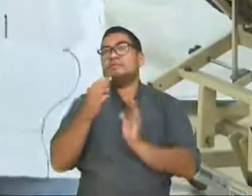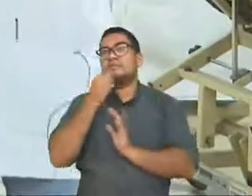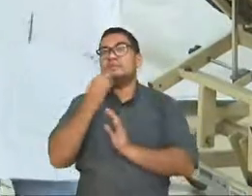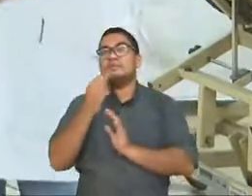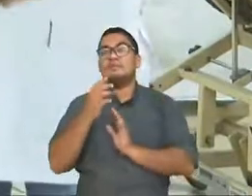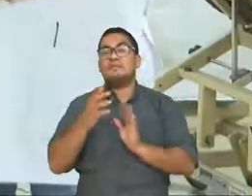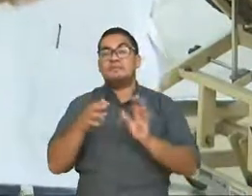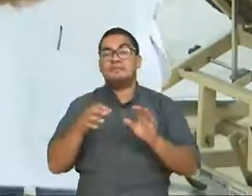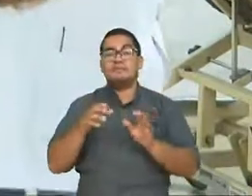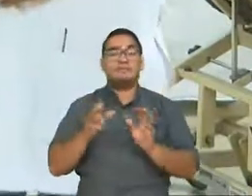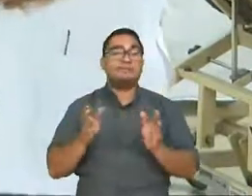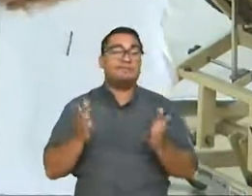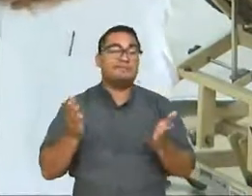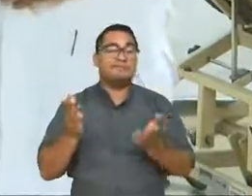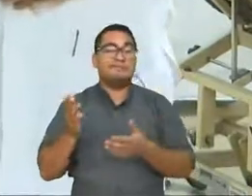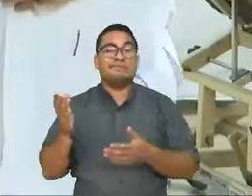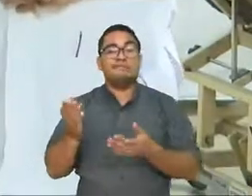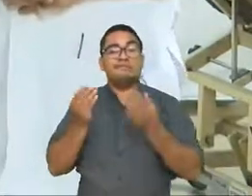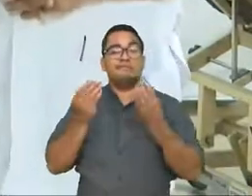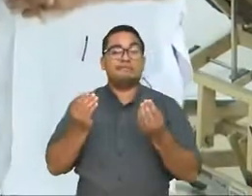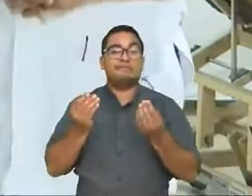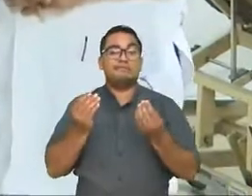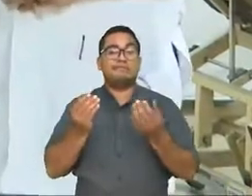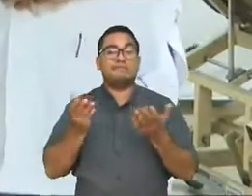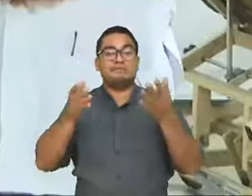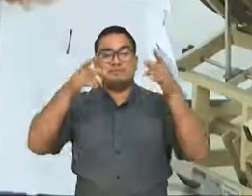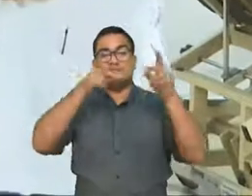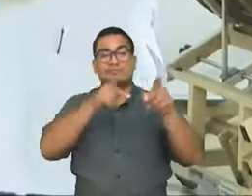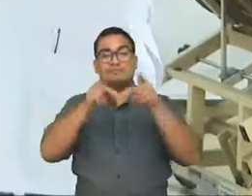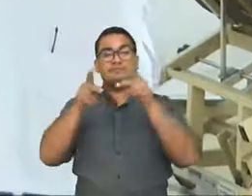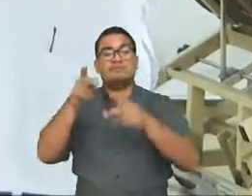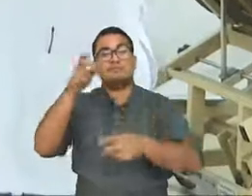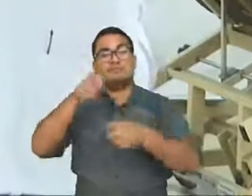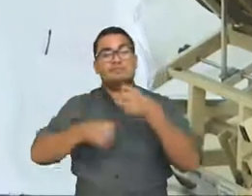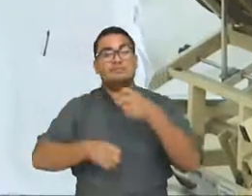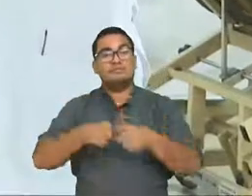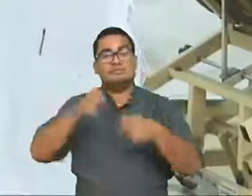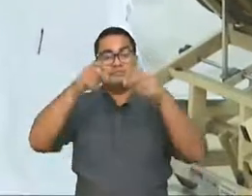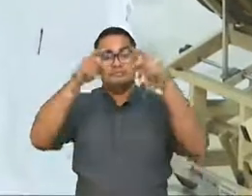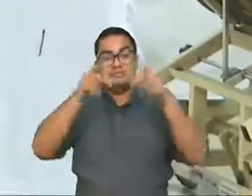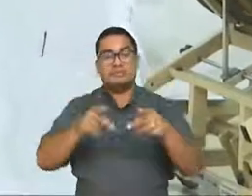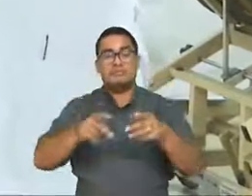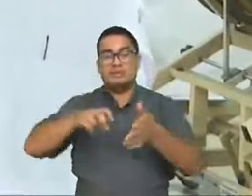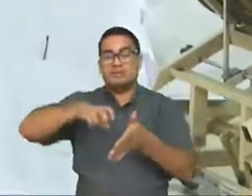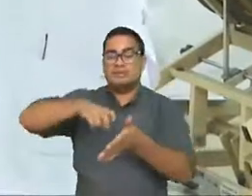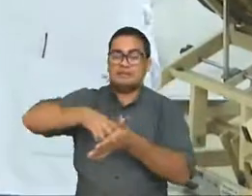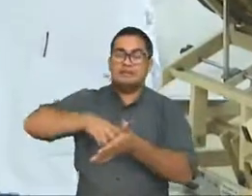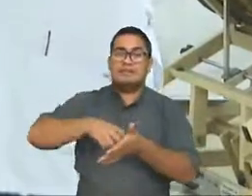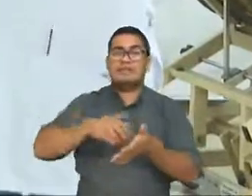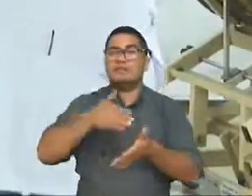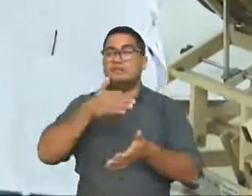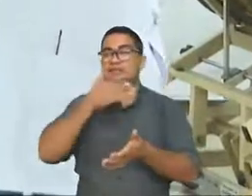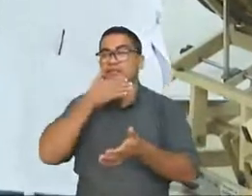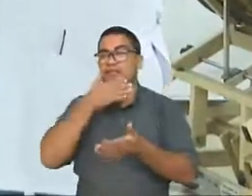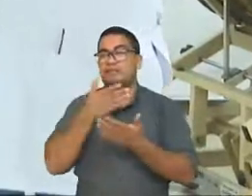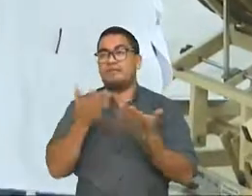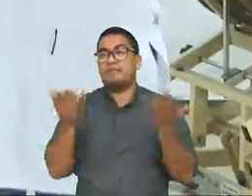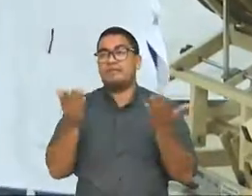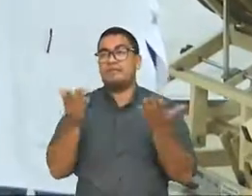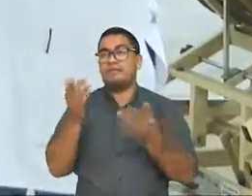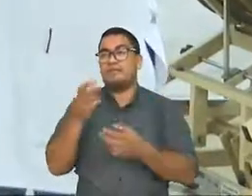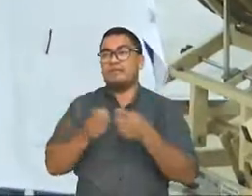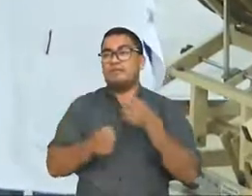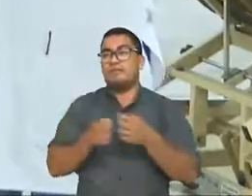la moto. Entonces tenemos bastante problemas con pacientes con fracturas de tibia y peroné y con problemas